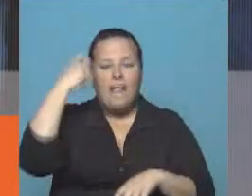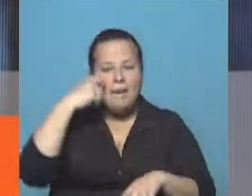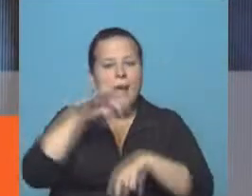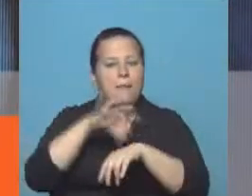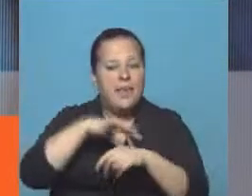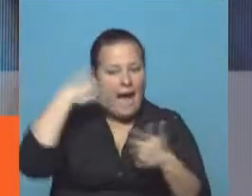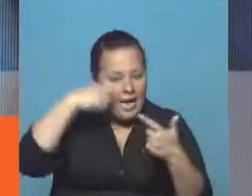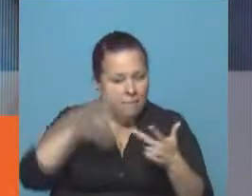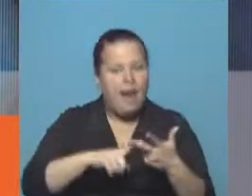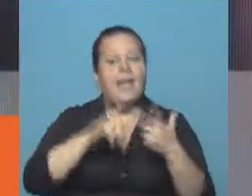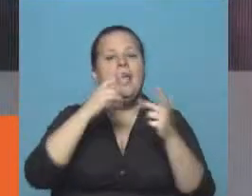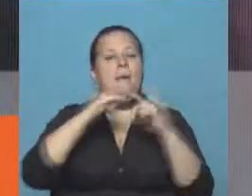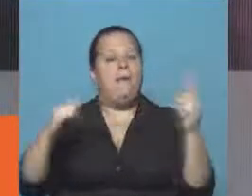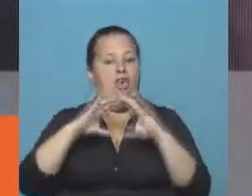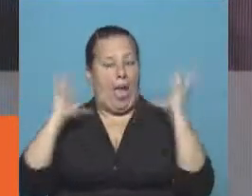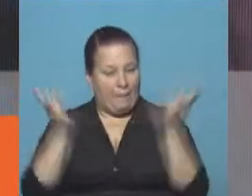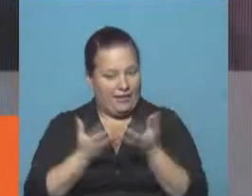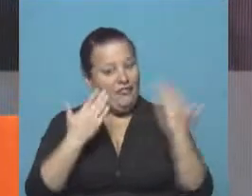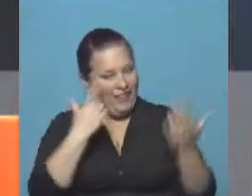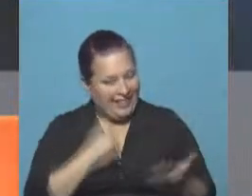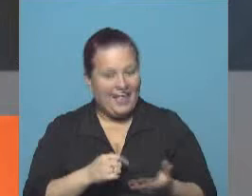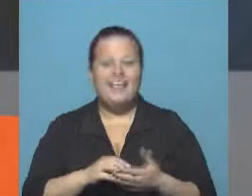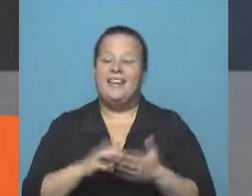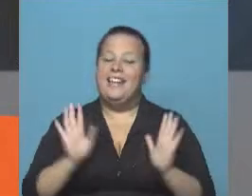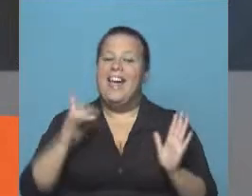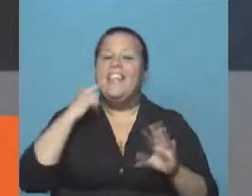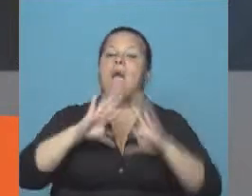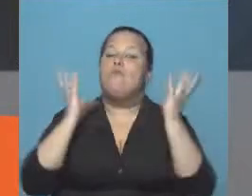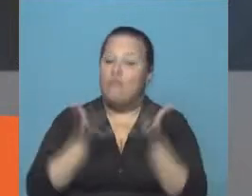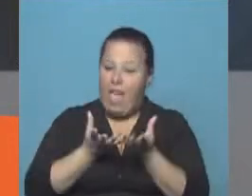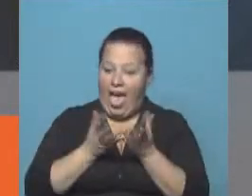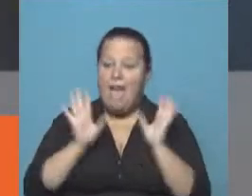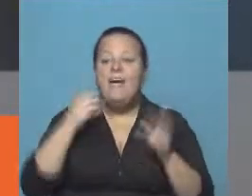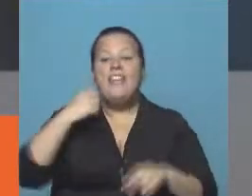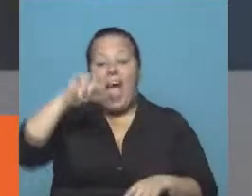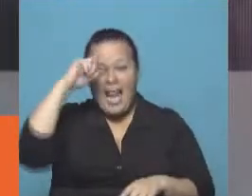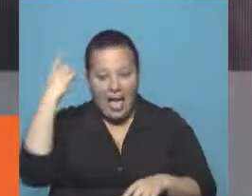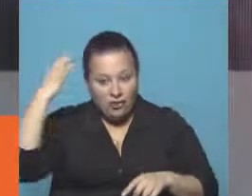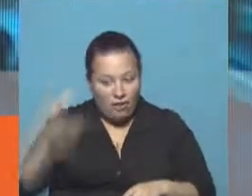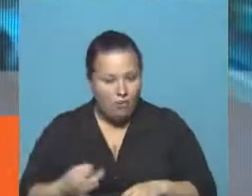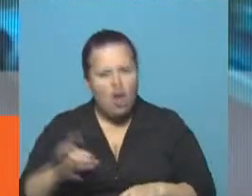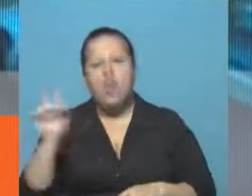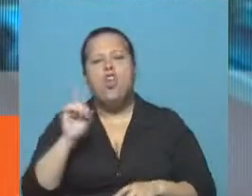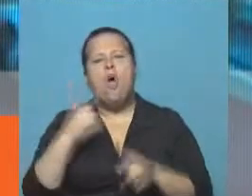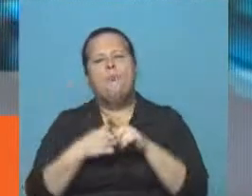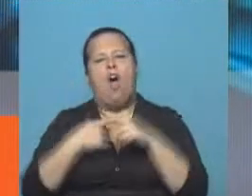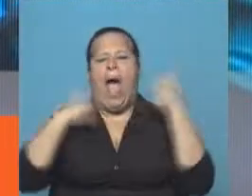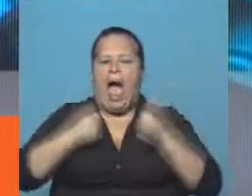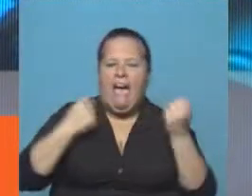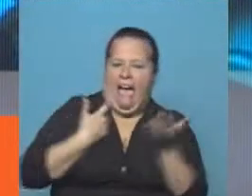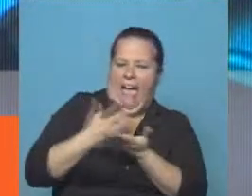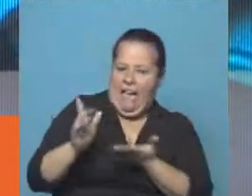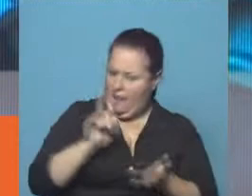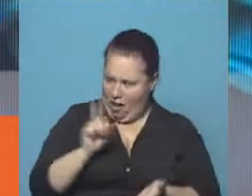medicina veterinaria y del medio ambiente. Feliz día. Es el Día Mundial, aunque el Día Nacional, y no porque seamos